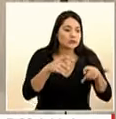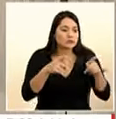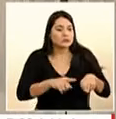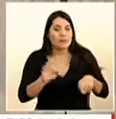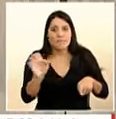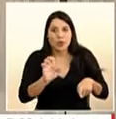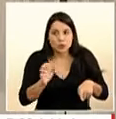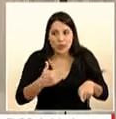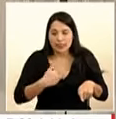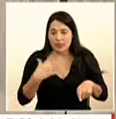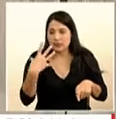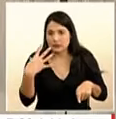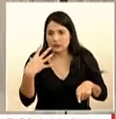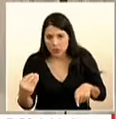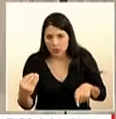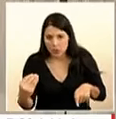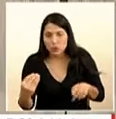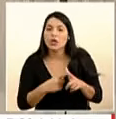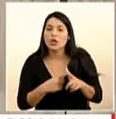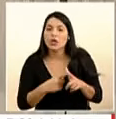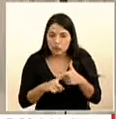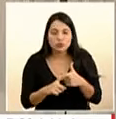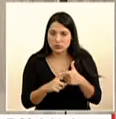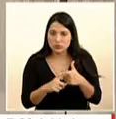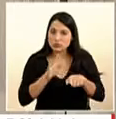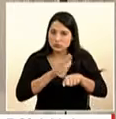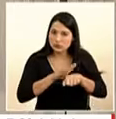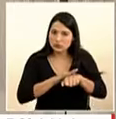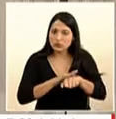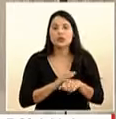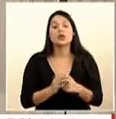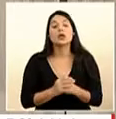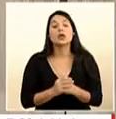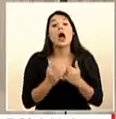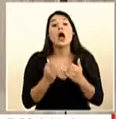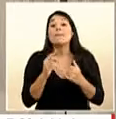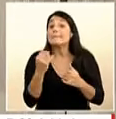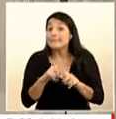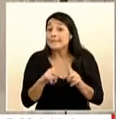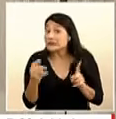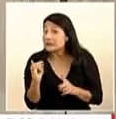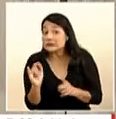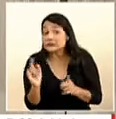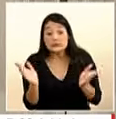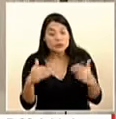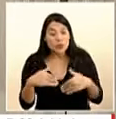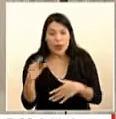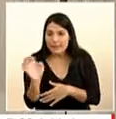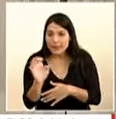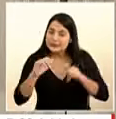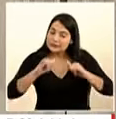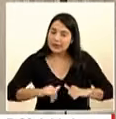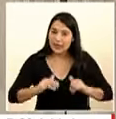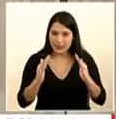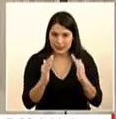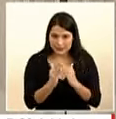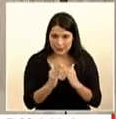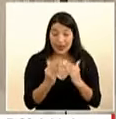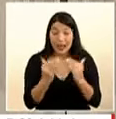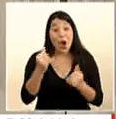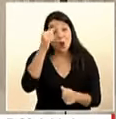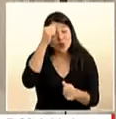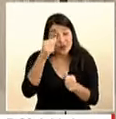caso de fuerza mayor entonces el llamado es a que la gente no salga hay que recordar que en los reportes diarios que da el ministro